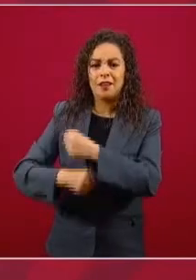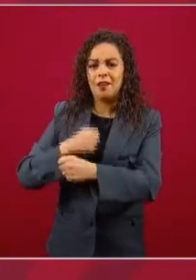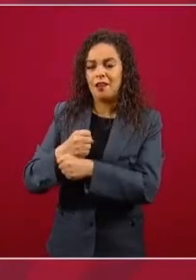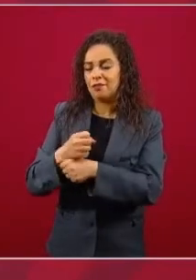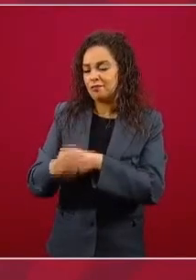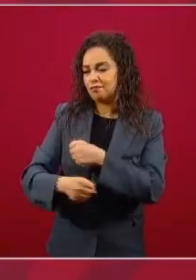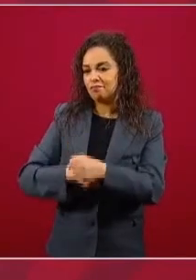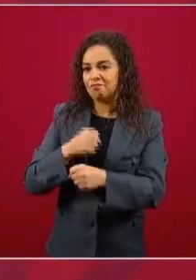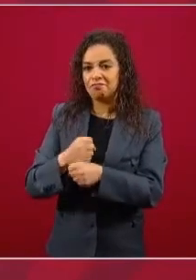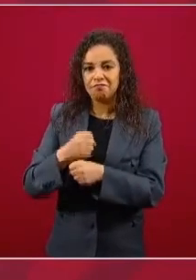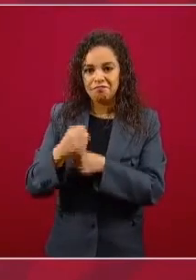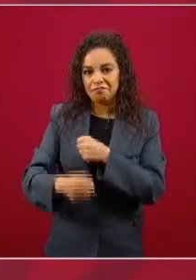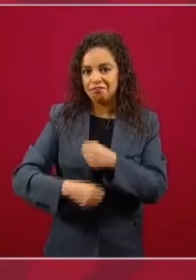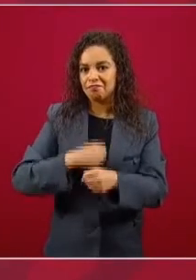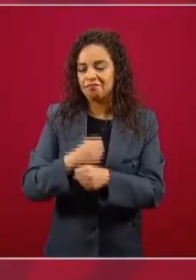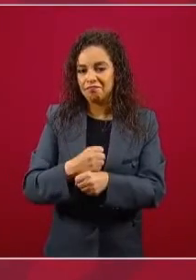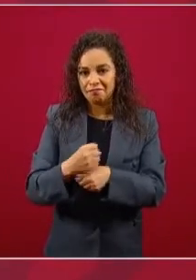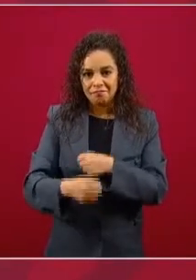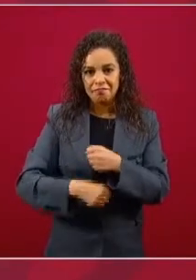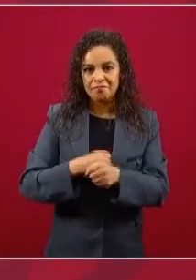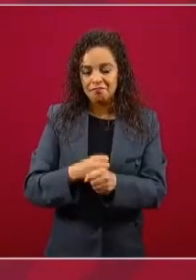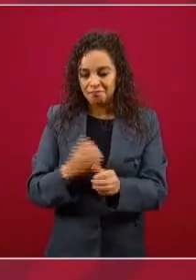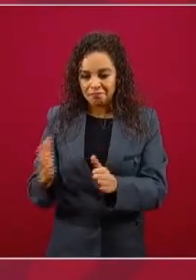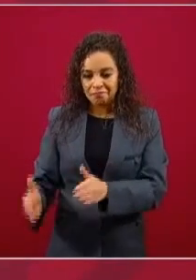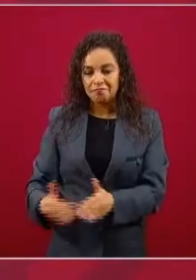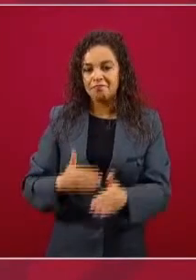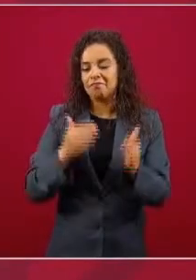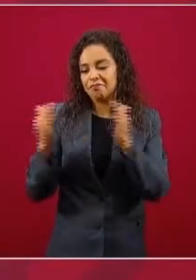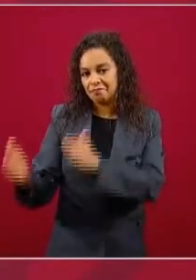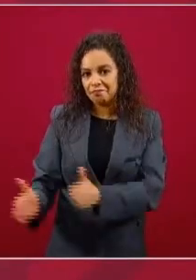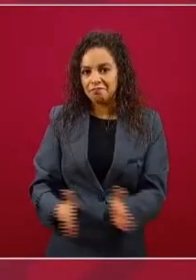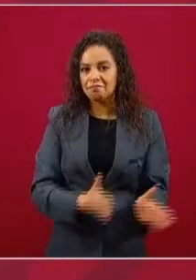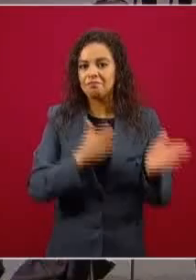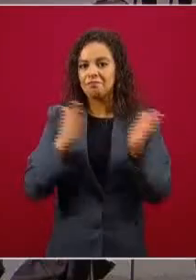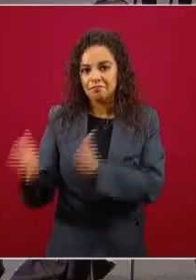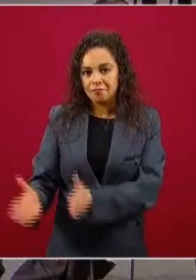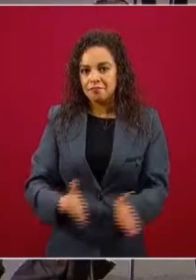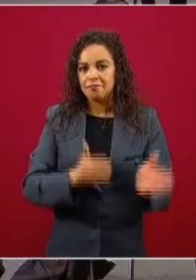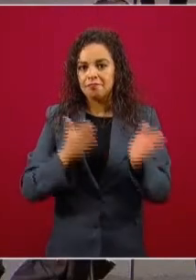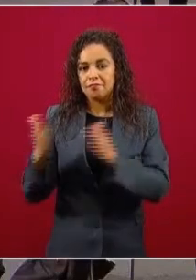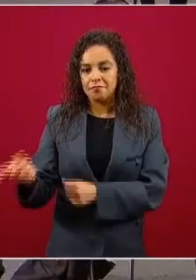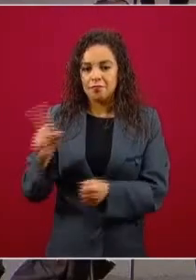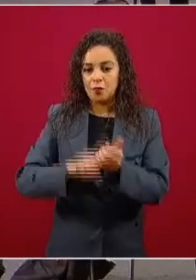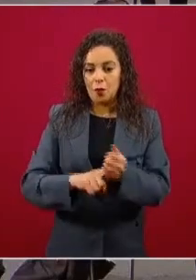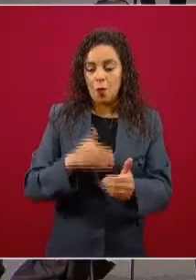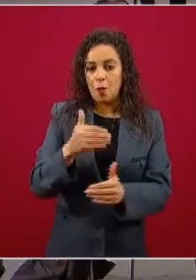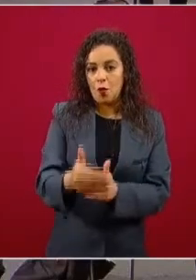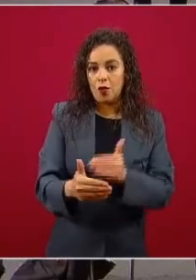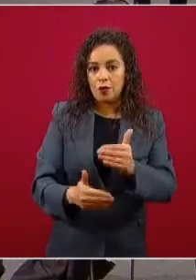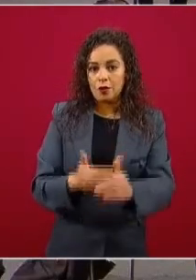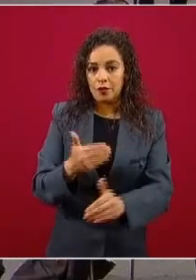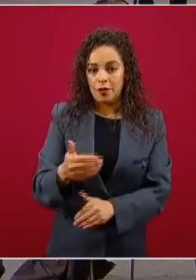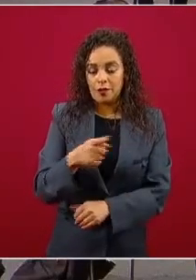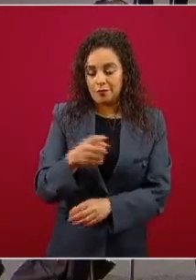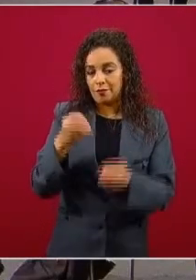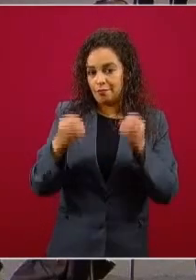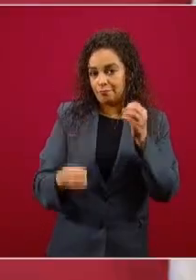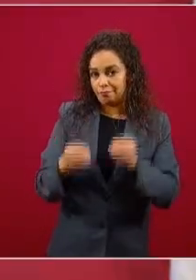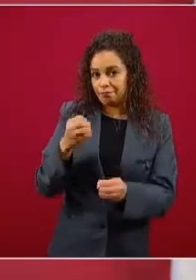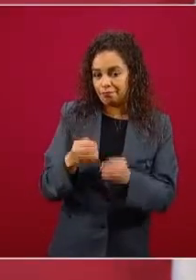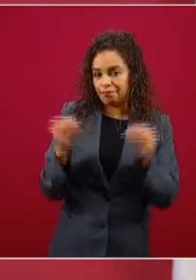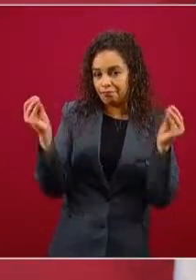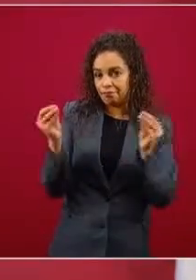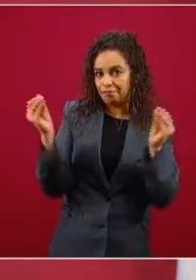ir atrasando los procesos con tácticas dilatorias y que al final